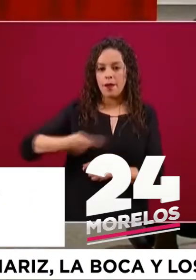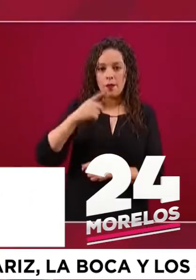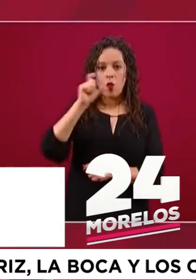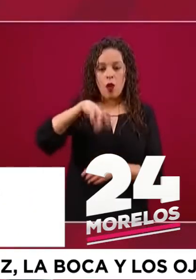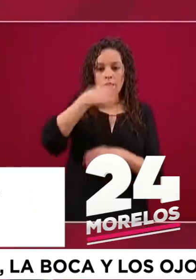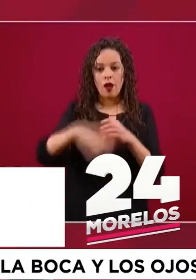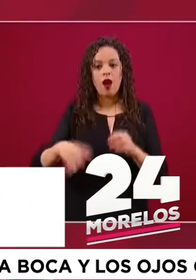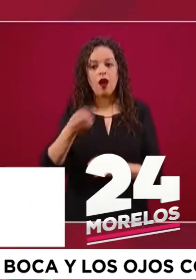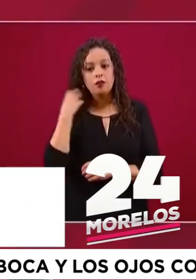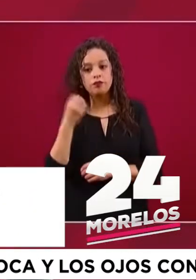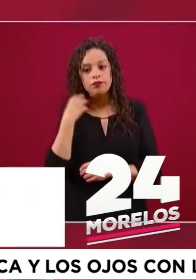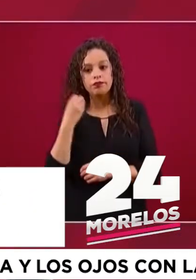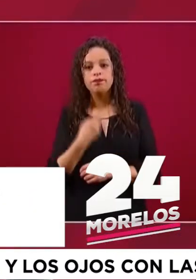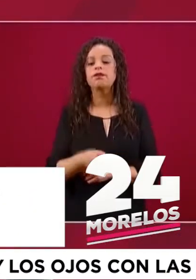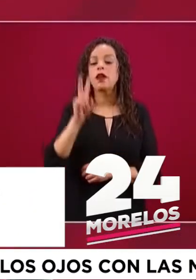nacional se confirman